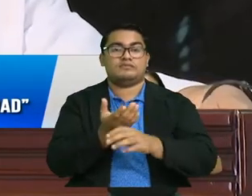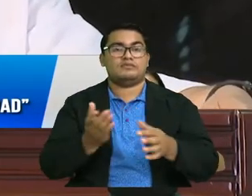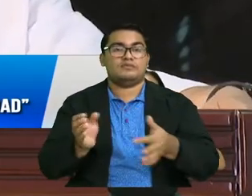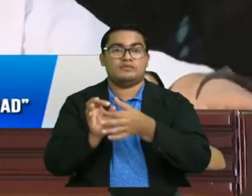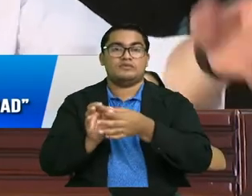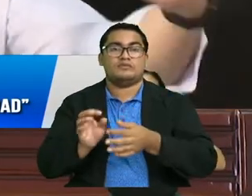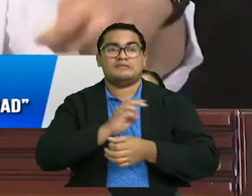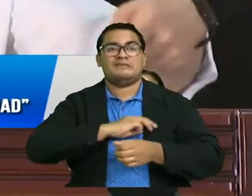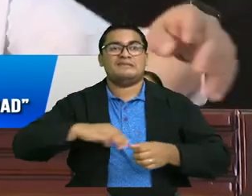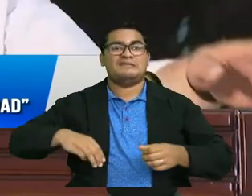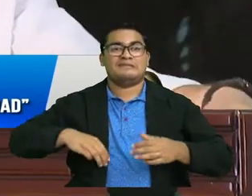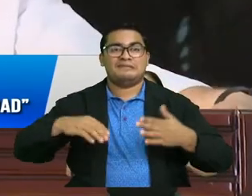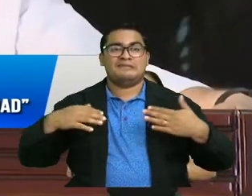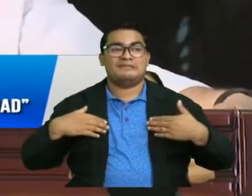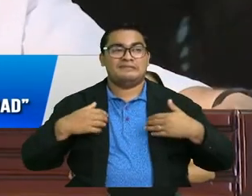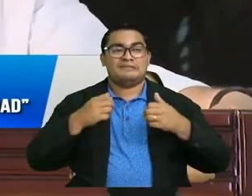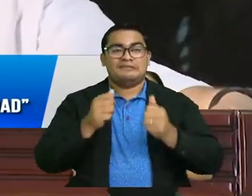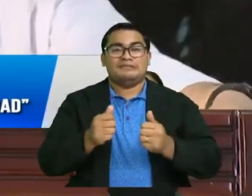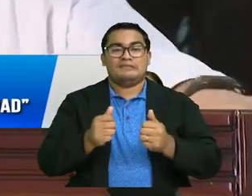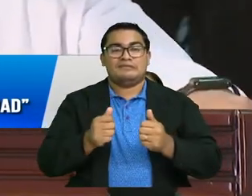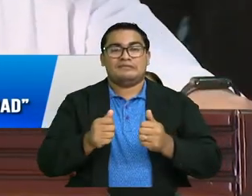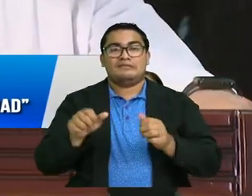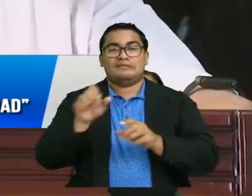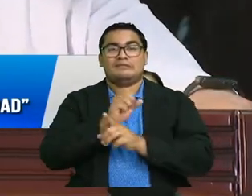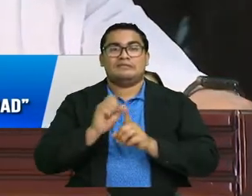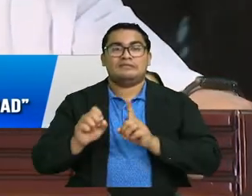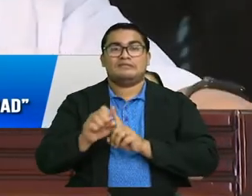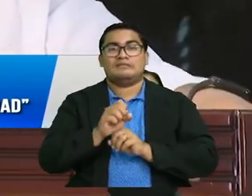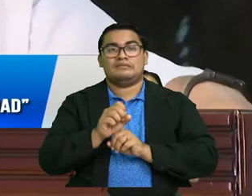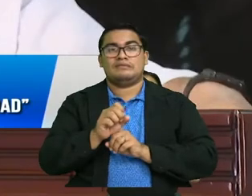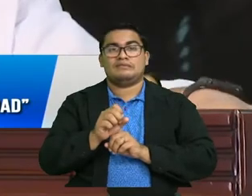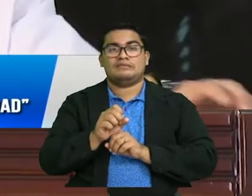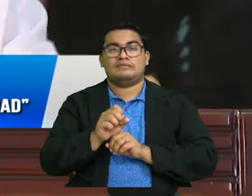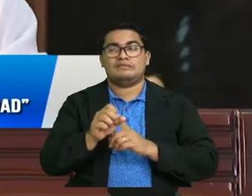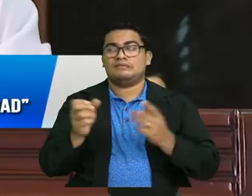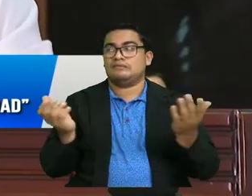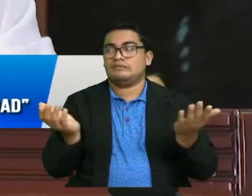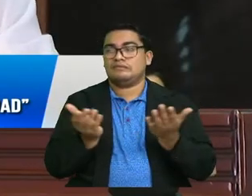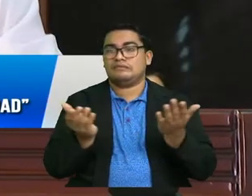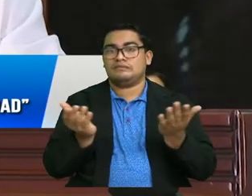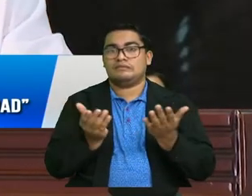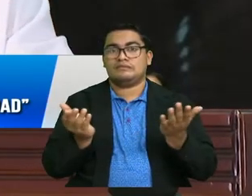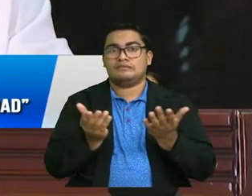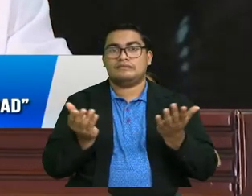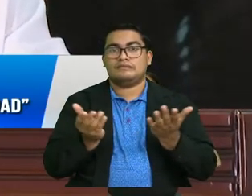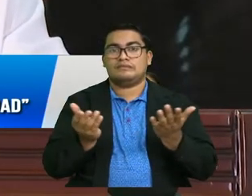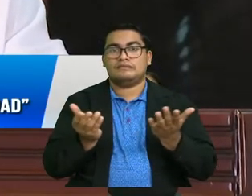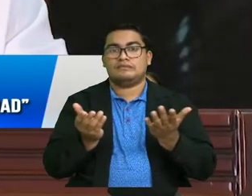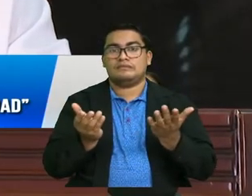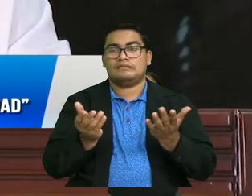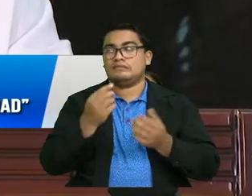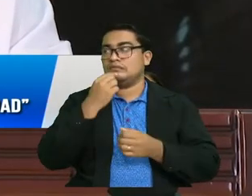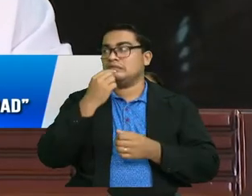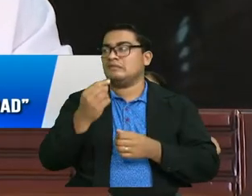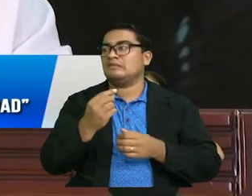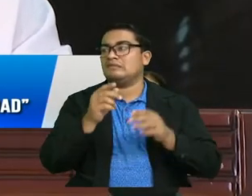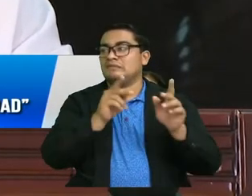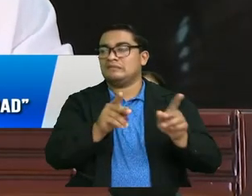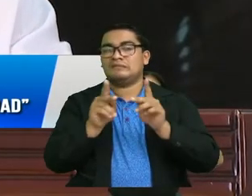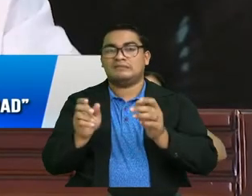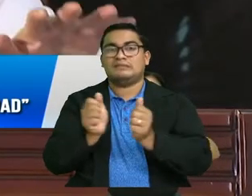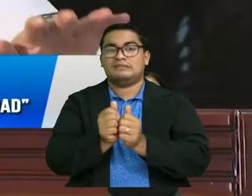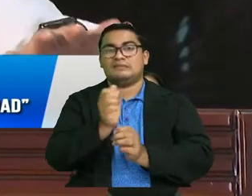las organizaciones y los compañeros de discapacitados en